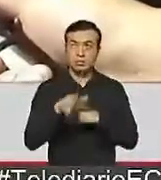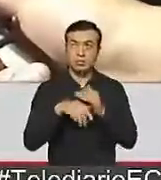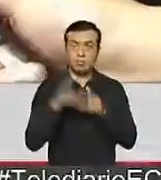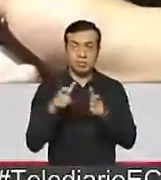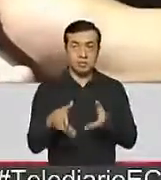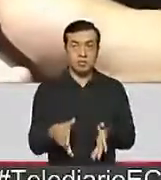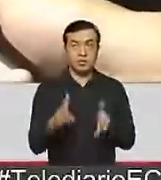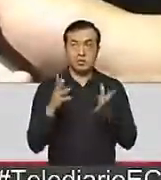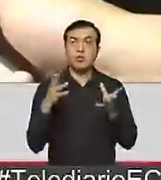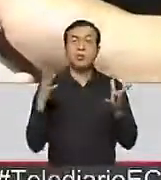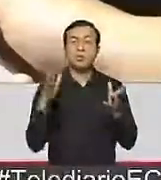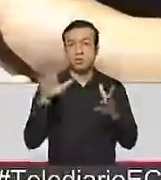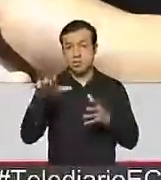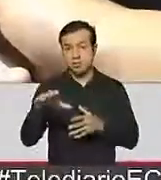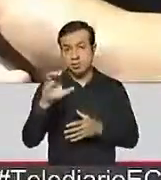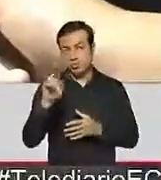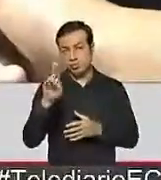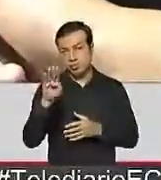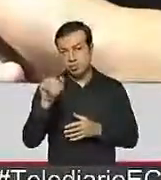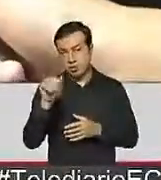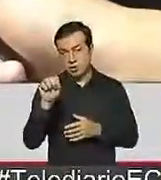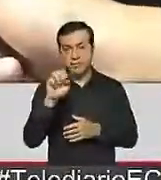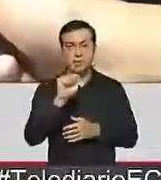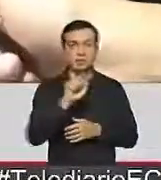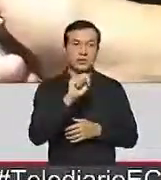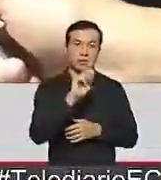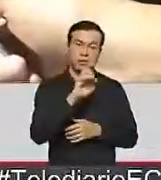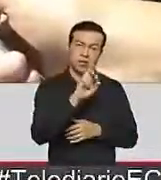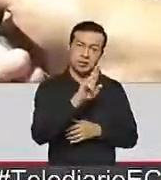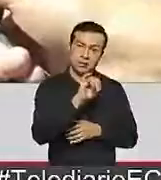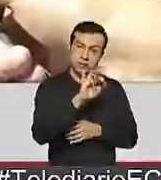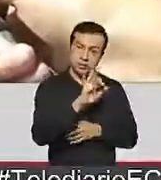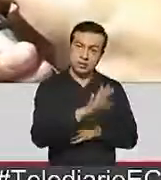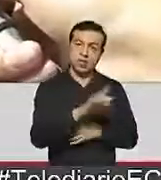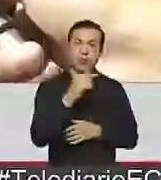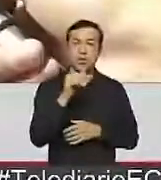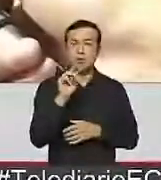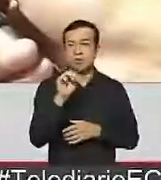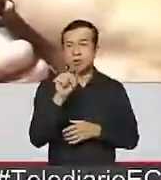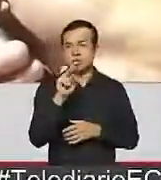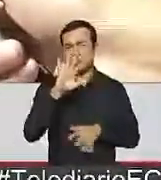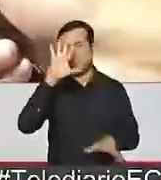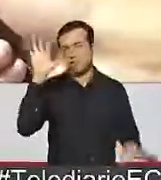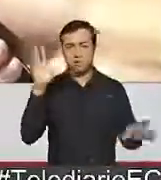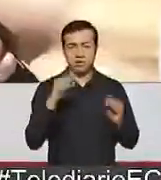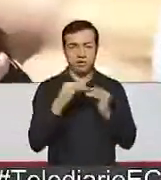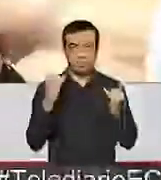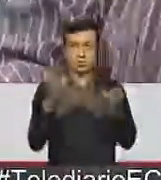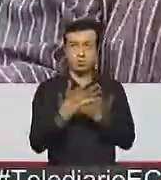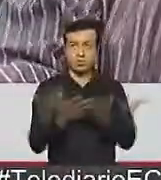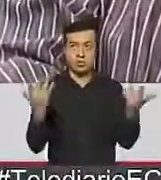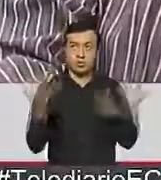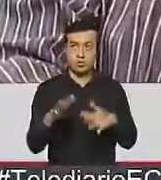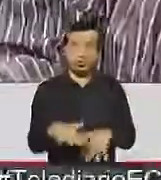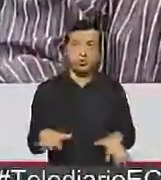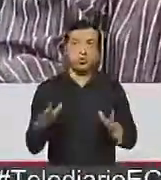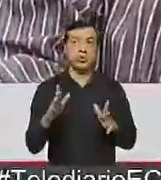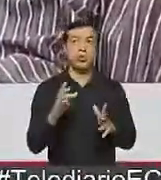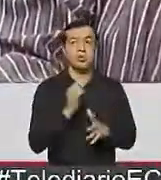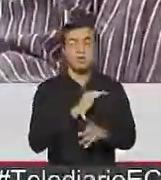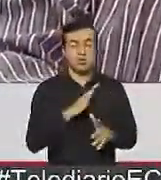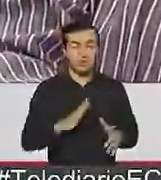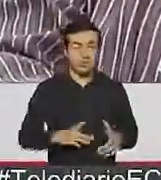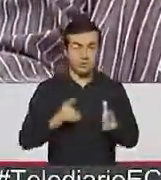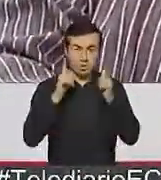calle, hay en la Cusubamba, en Santa Rita, inclusive en Guamaní, en todas partes están ahorita sacando. Estamos ahorita previniendo,